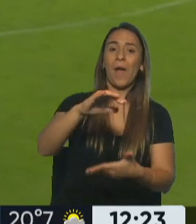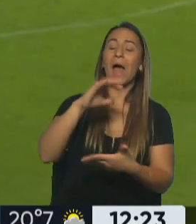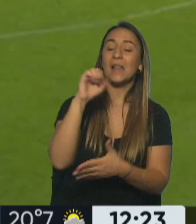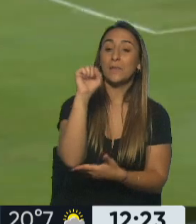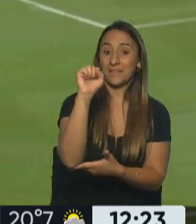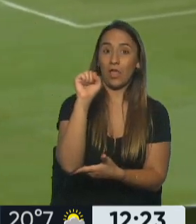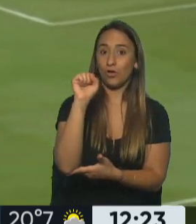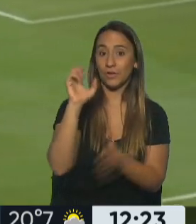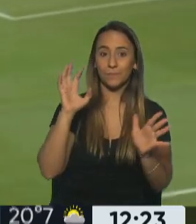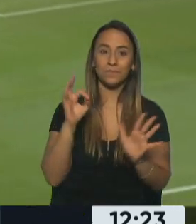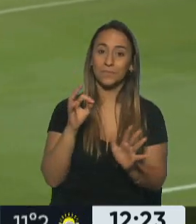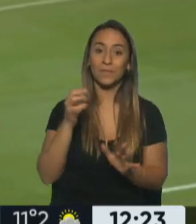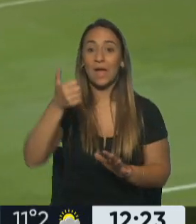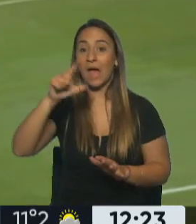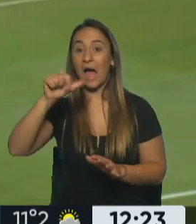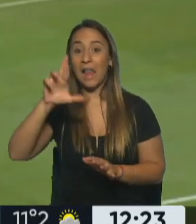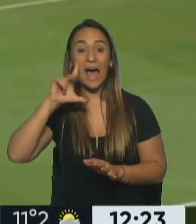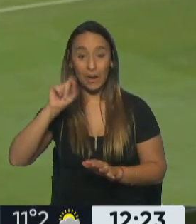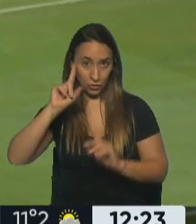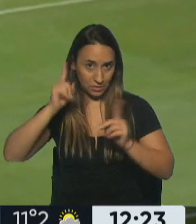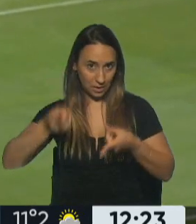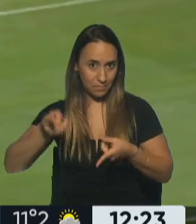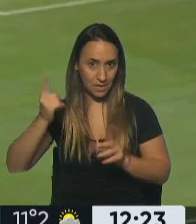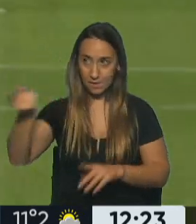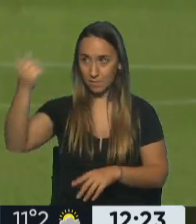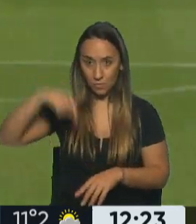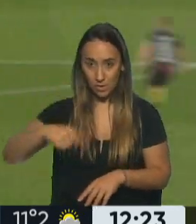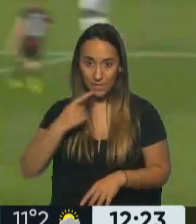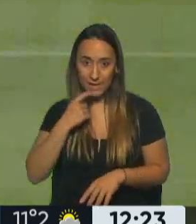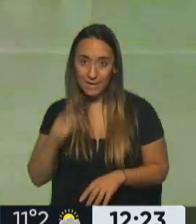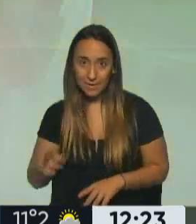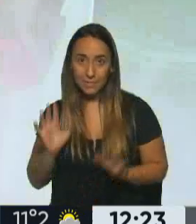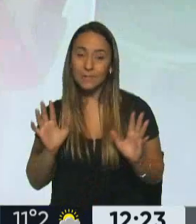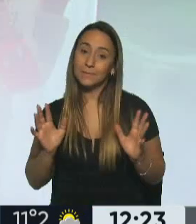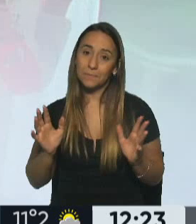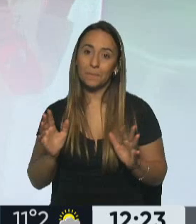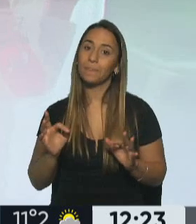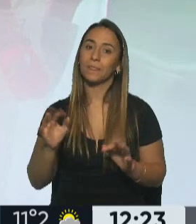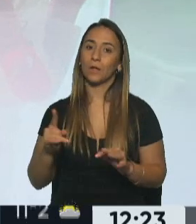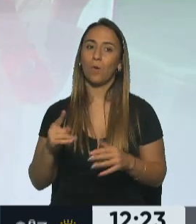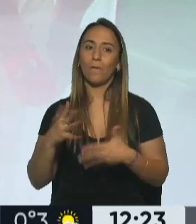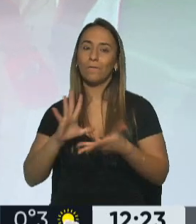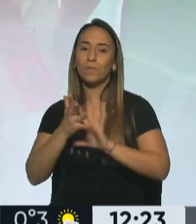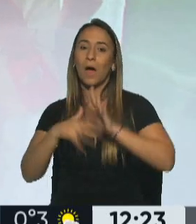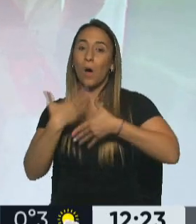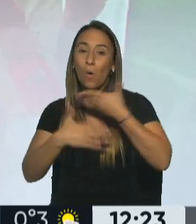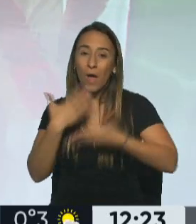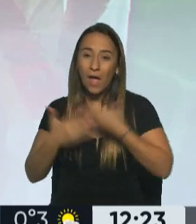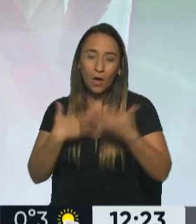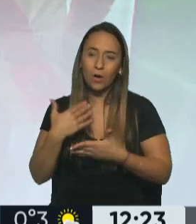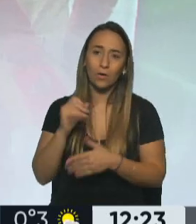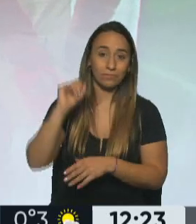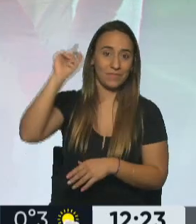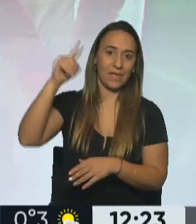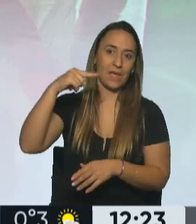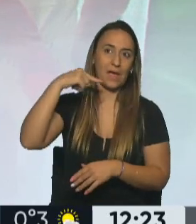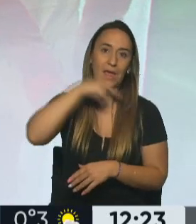diferente la llegada de alario llega en un en un momento vi de más vigencia y de un fútbol mucho más competitiv el de medio